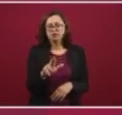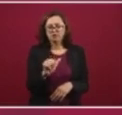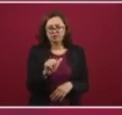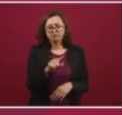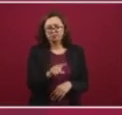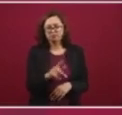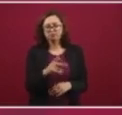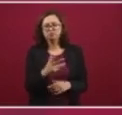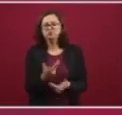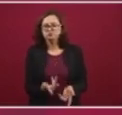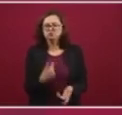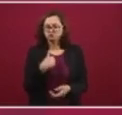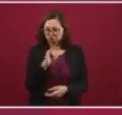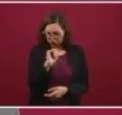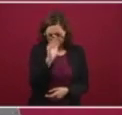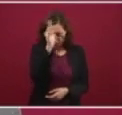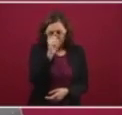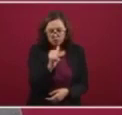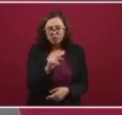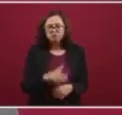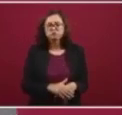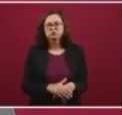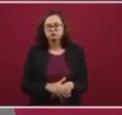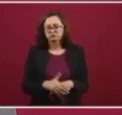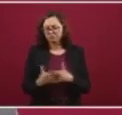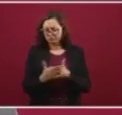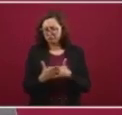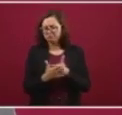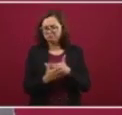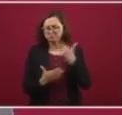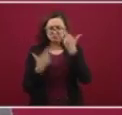Estoy de acuerdo con eso. Lo vamos a revisar.